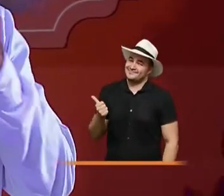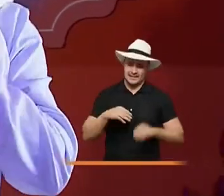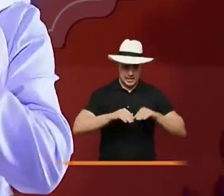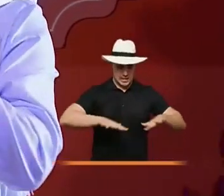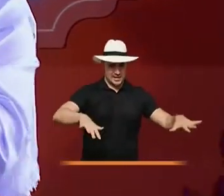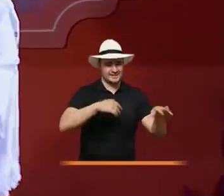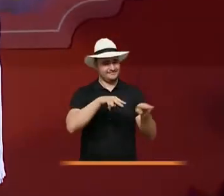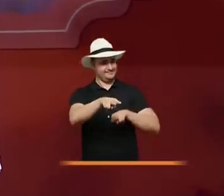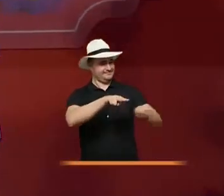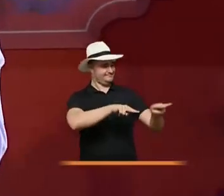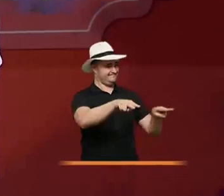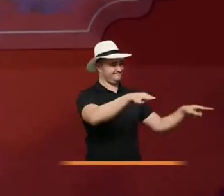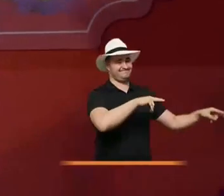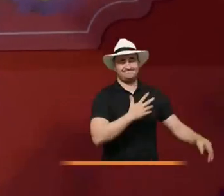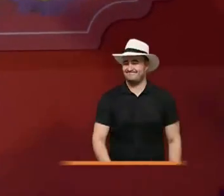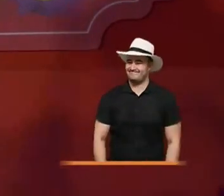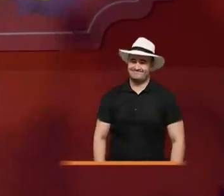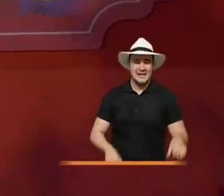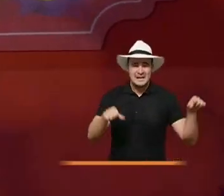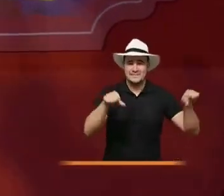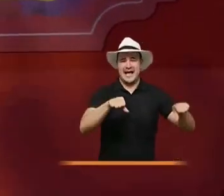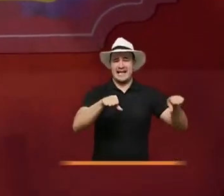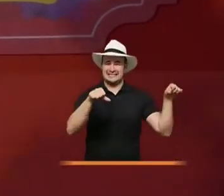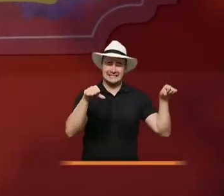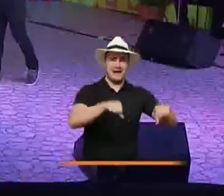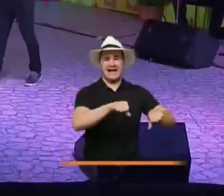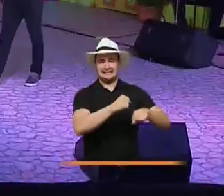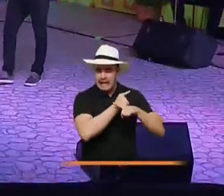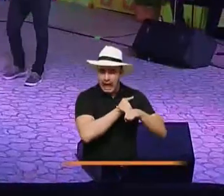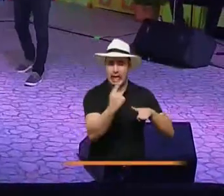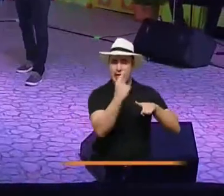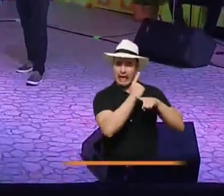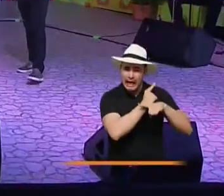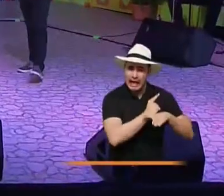yo la veo más mal escala ocho días